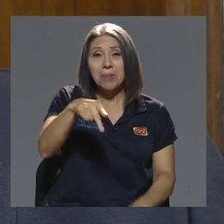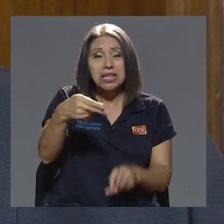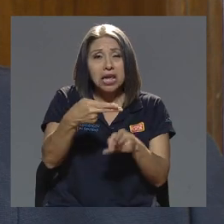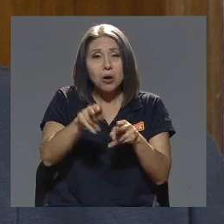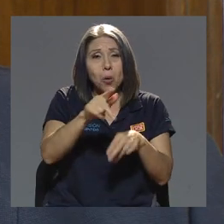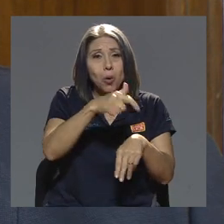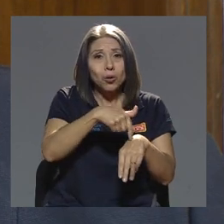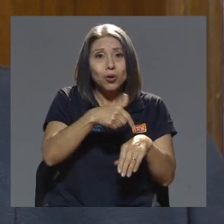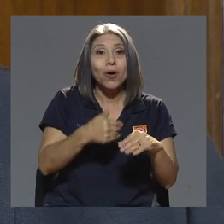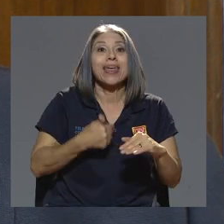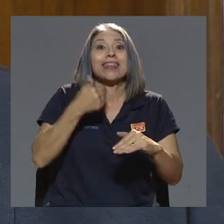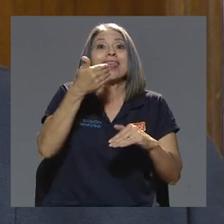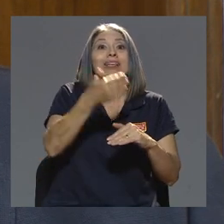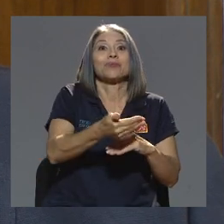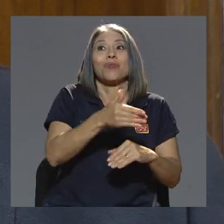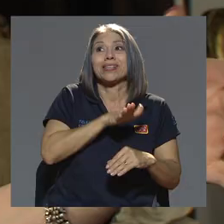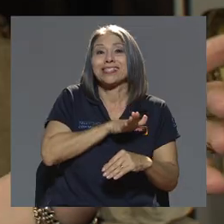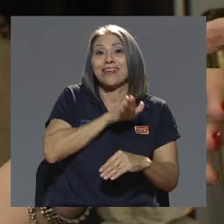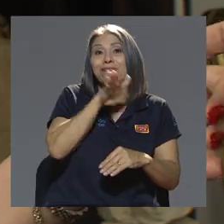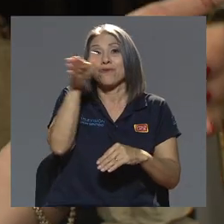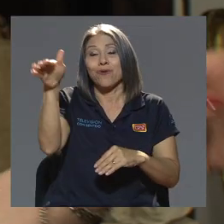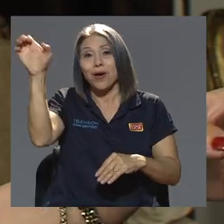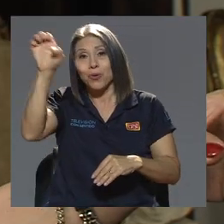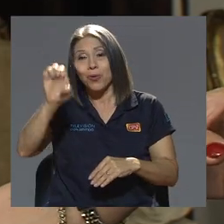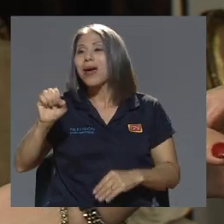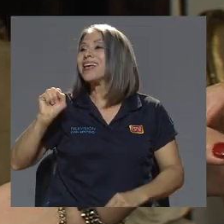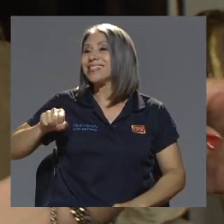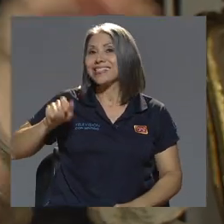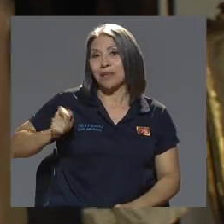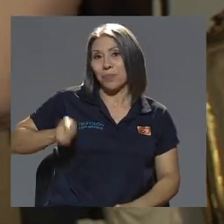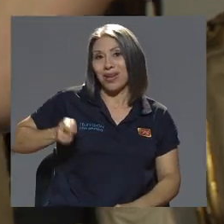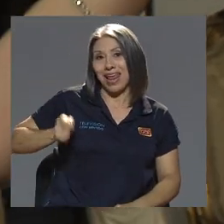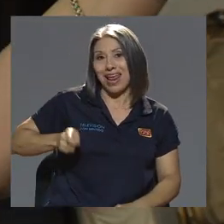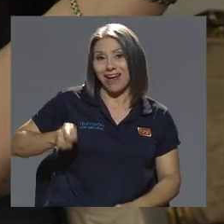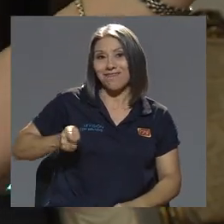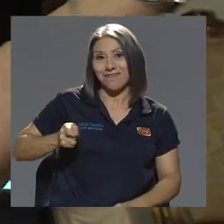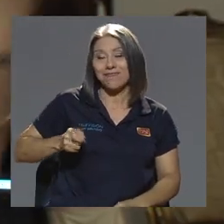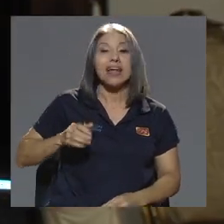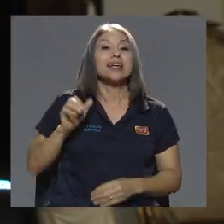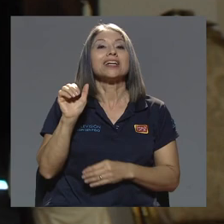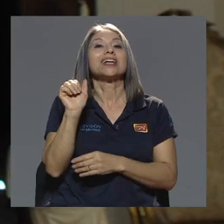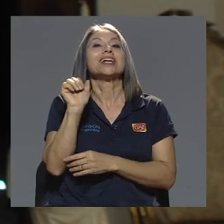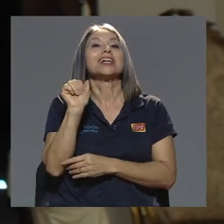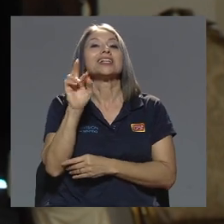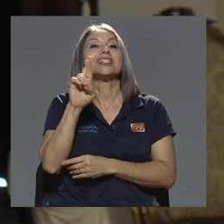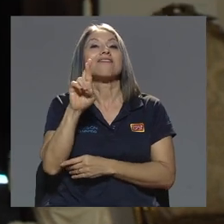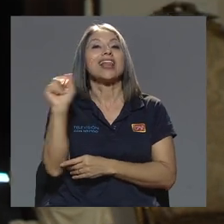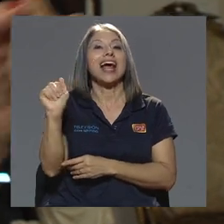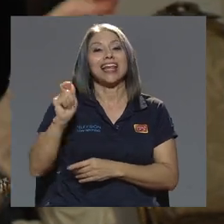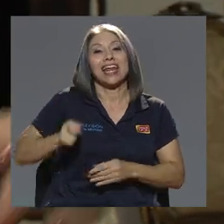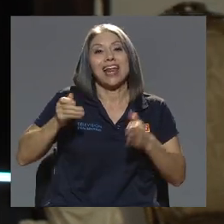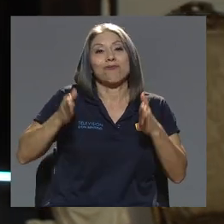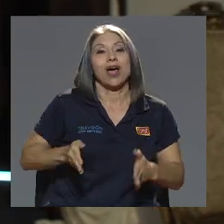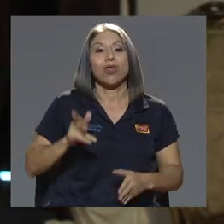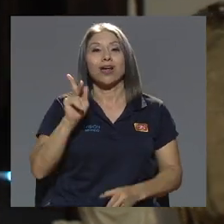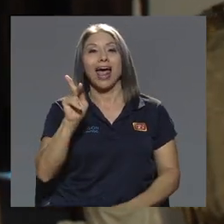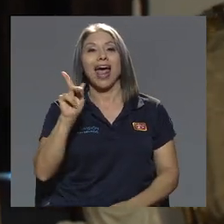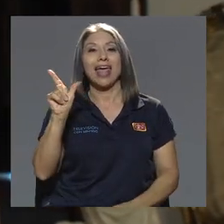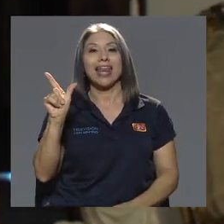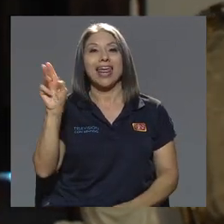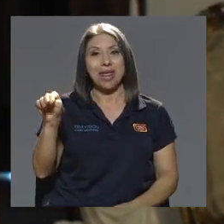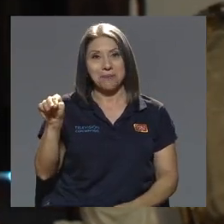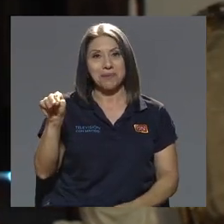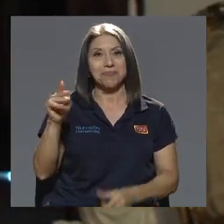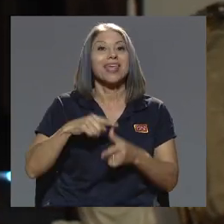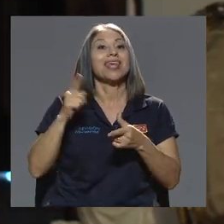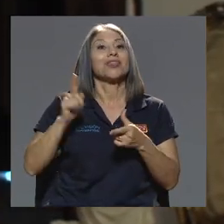se fue a Europa. Sí, porque Rafael Ángel era abogado de la KLM, entonces nos regalaron los tiquetes, nos fuimos de Europa. Pasé por México a recoger